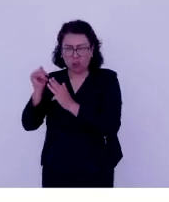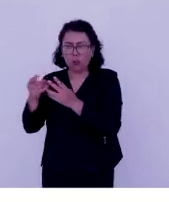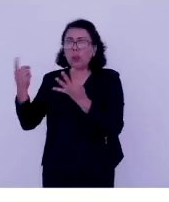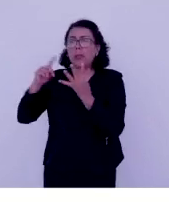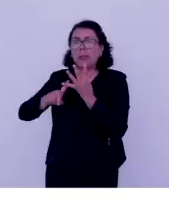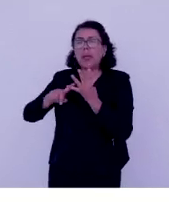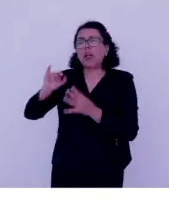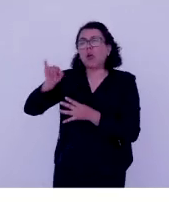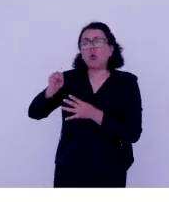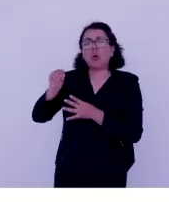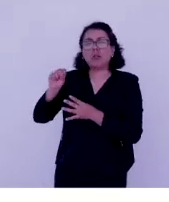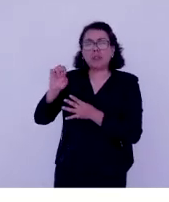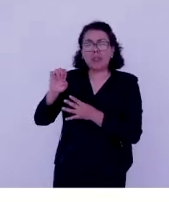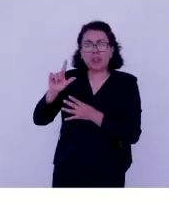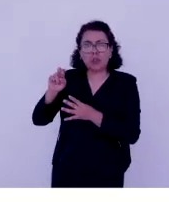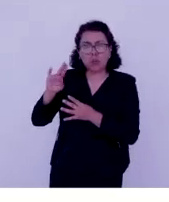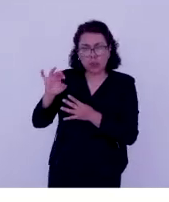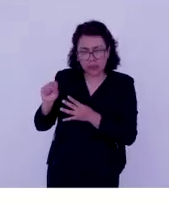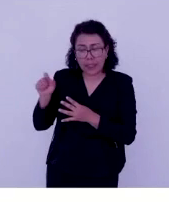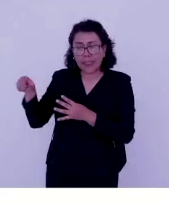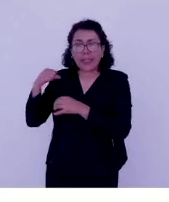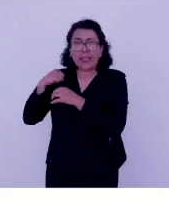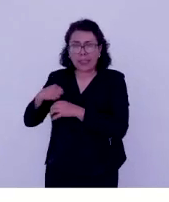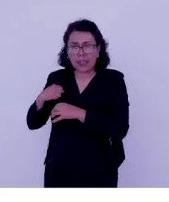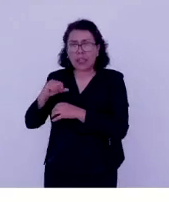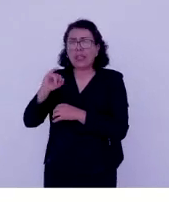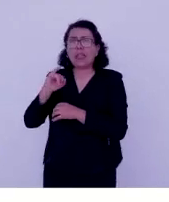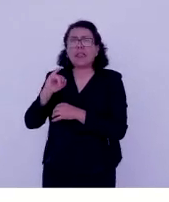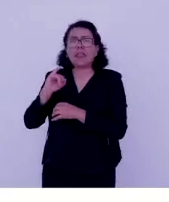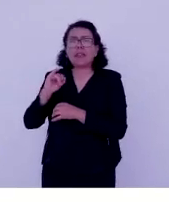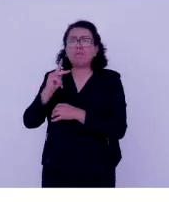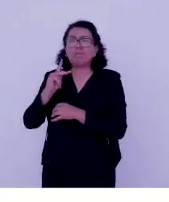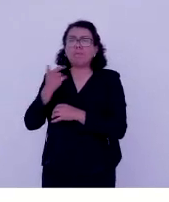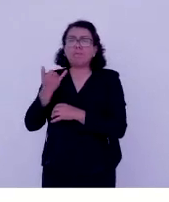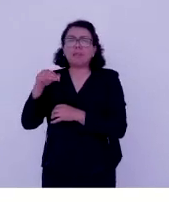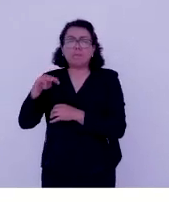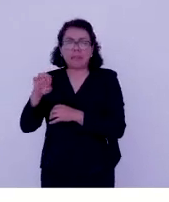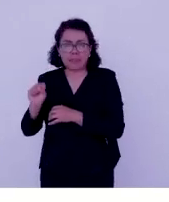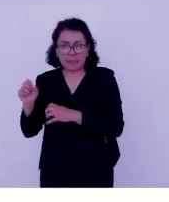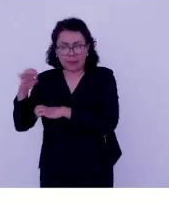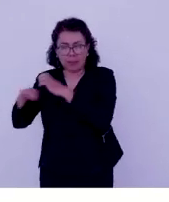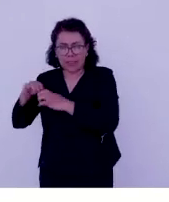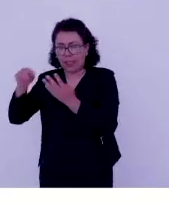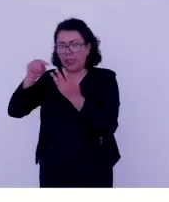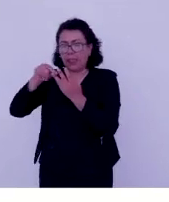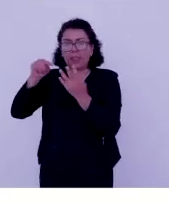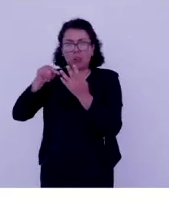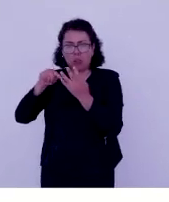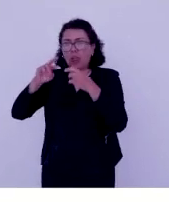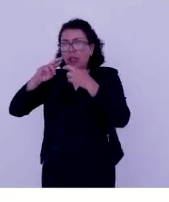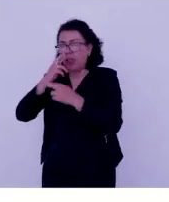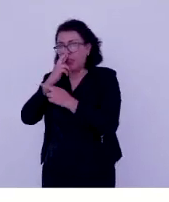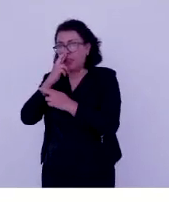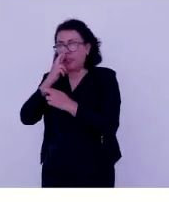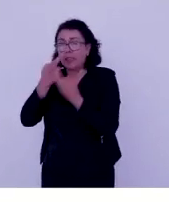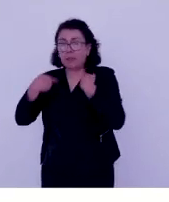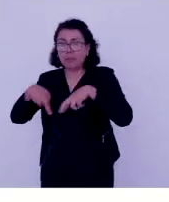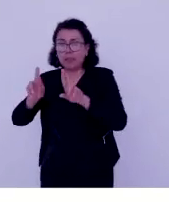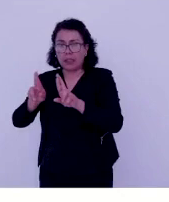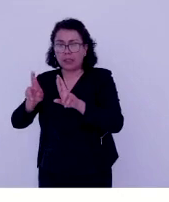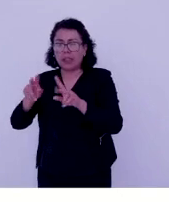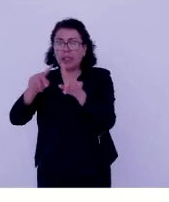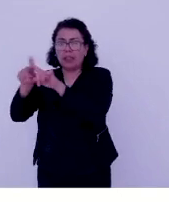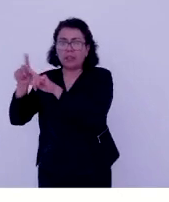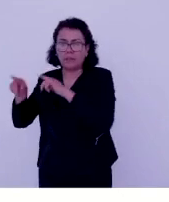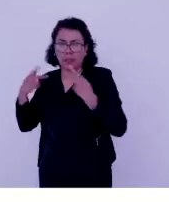y al licenciado José Luis Fernando cámara Gil de la asociación y pymes industriales de Querétaro Los dos últimos como representantes de la sociedad